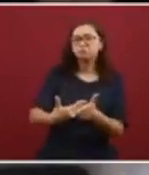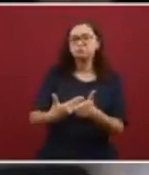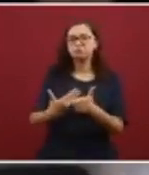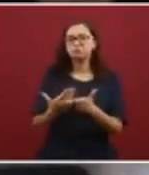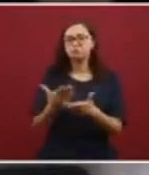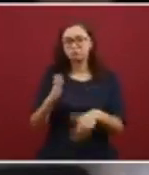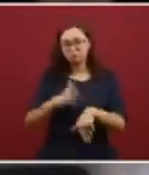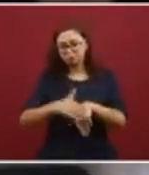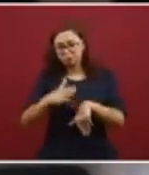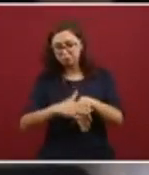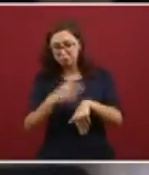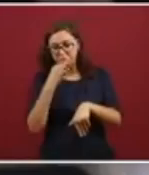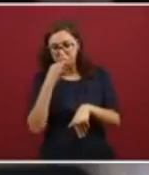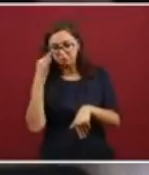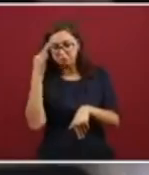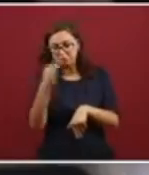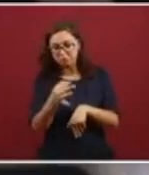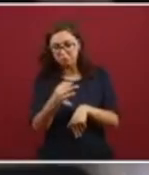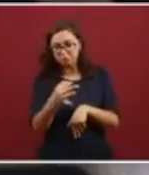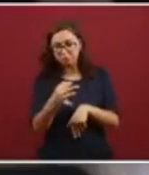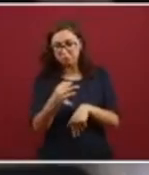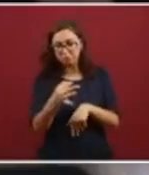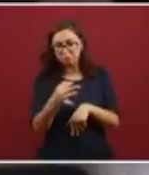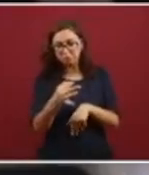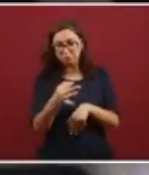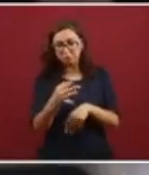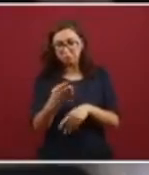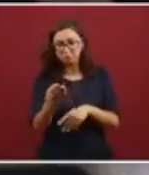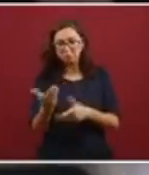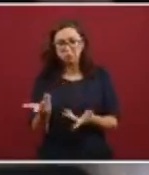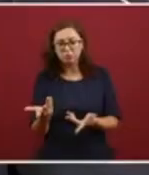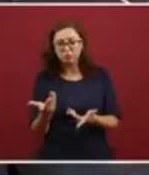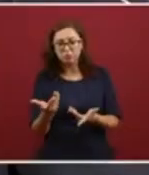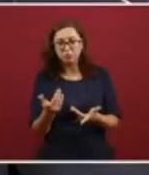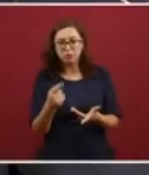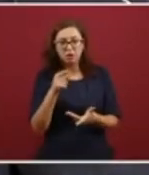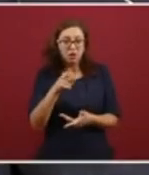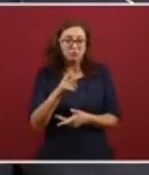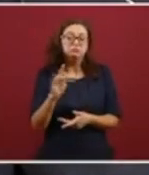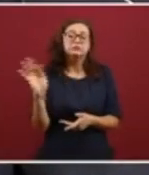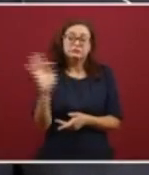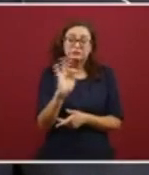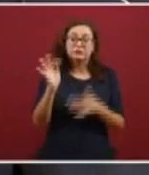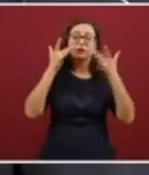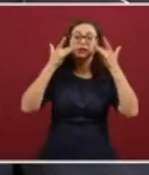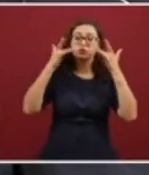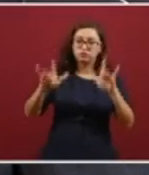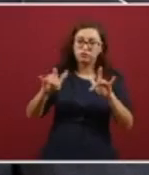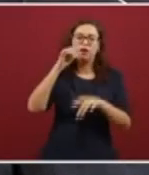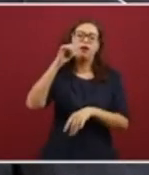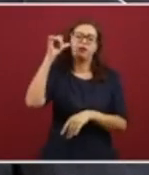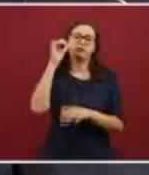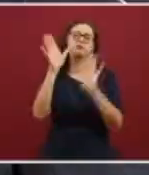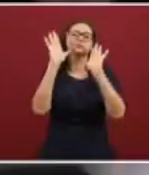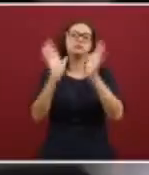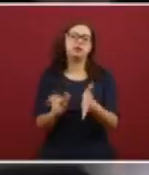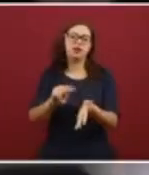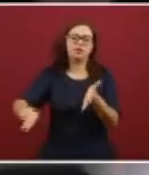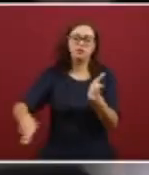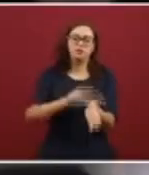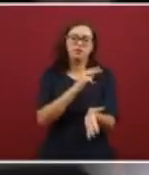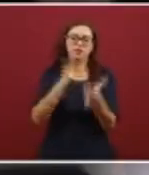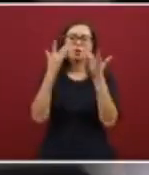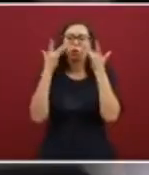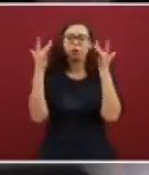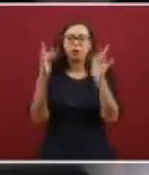que le había puesto la renuncia casi que le había comentado esa posibilidad. Hay algunas voces que